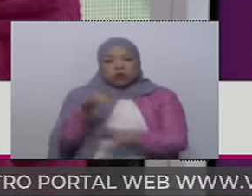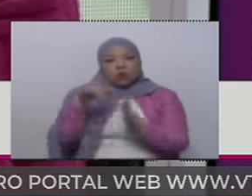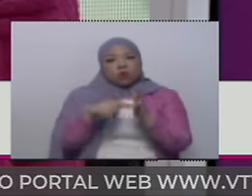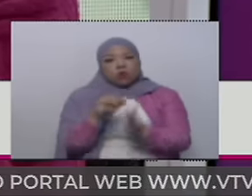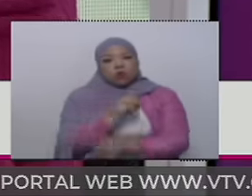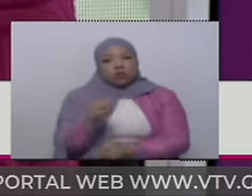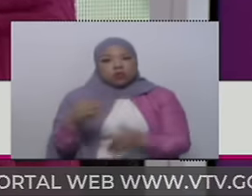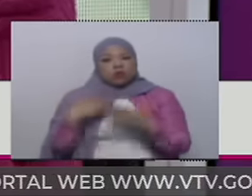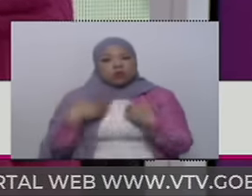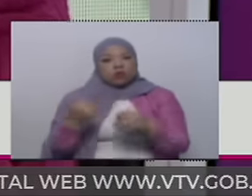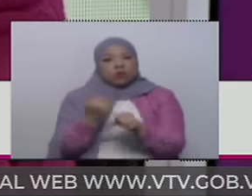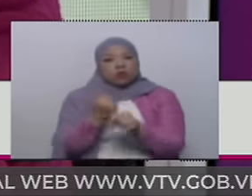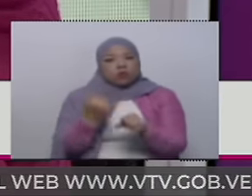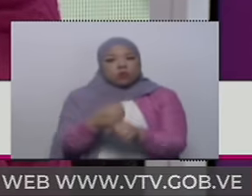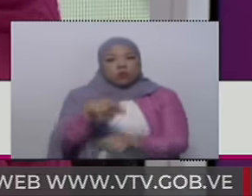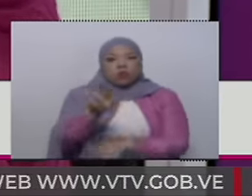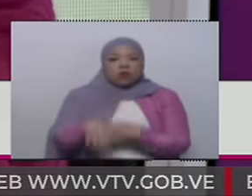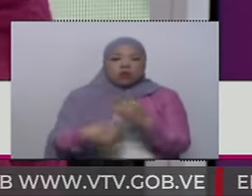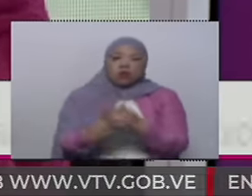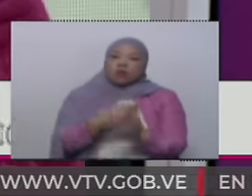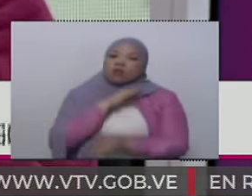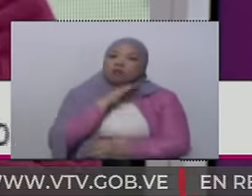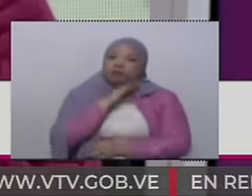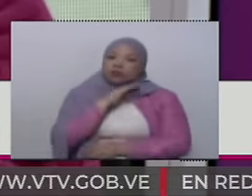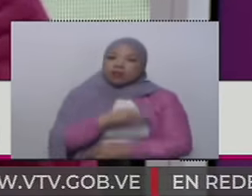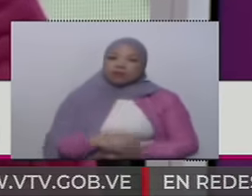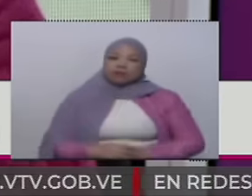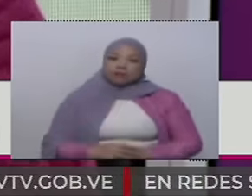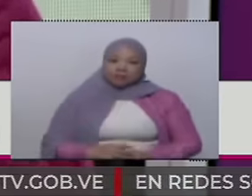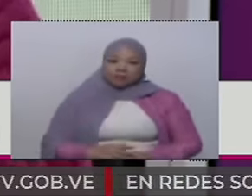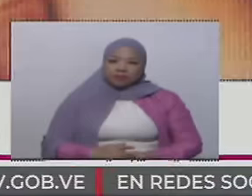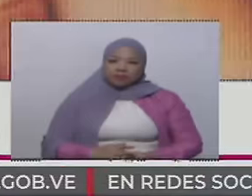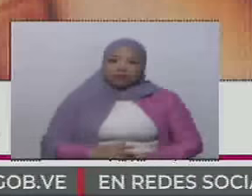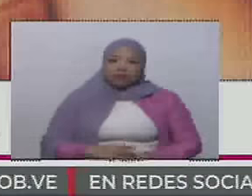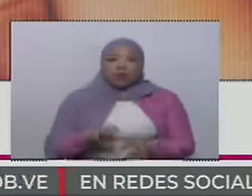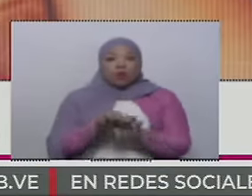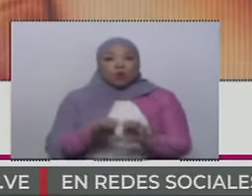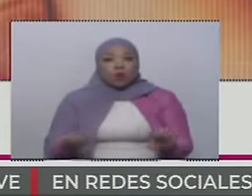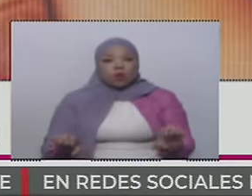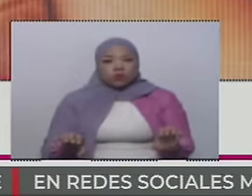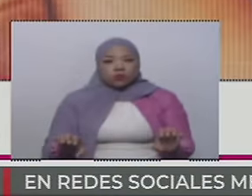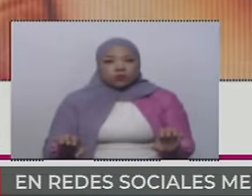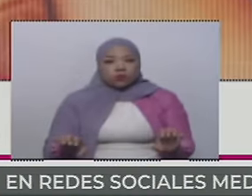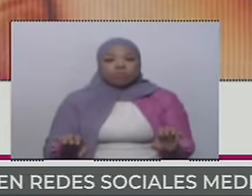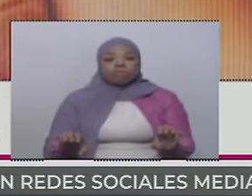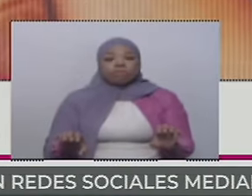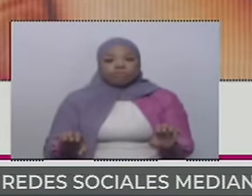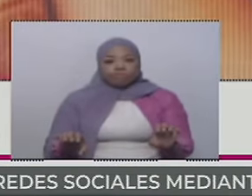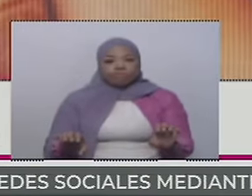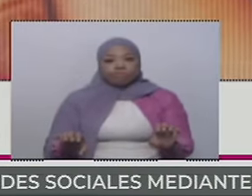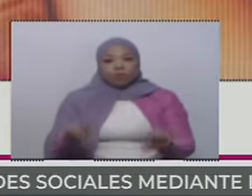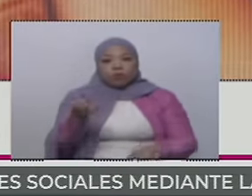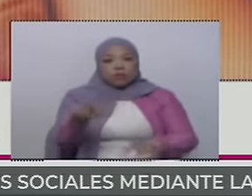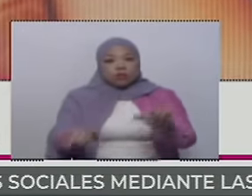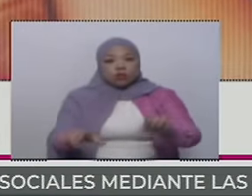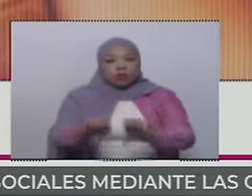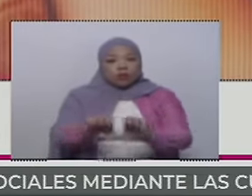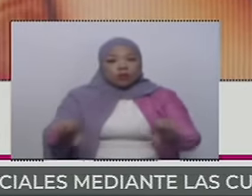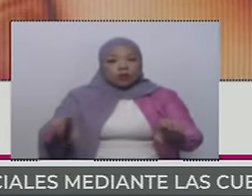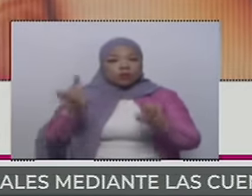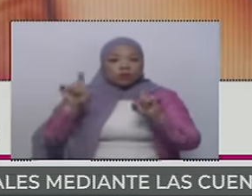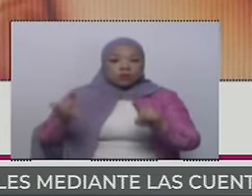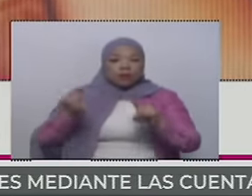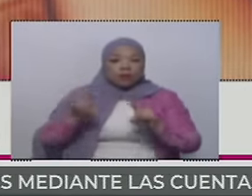100% sanas sin tener ninguna enfermedad. Bueno, es muy importante la educación. Todo es la educación,